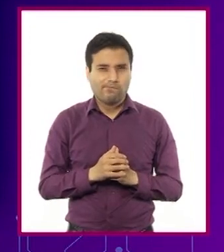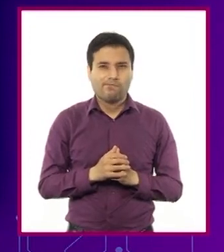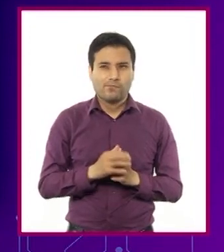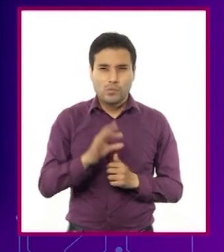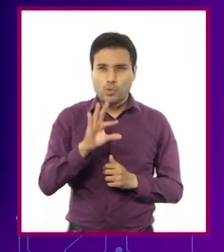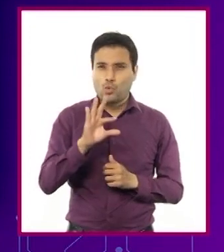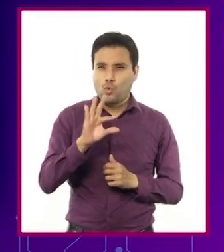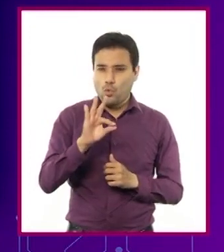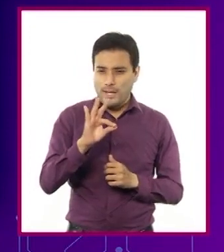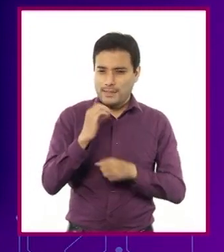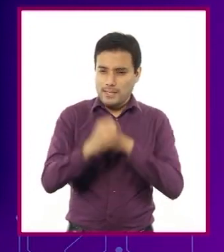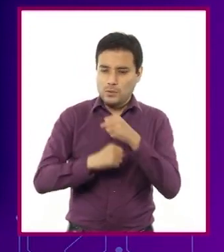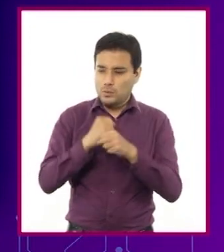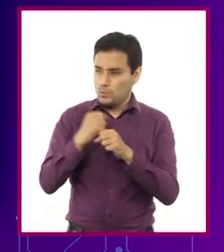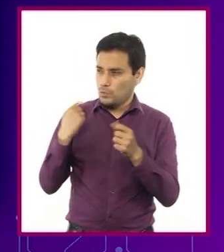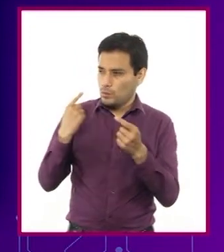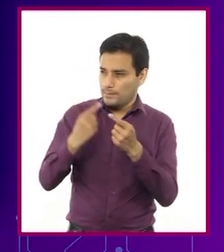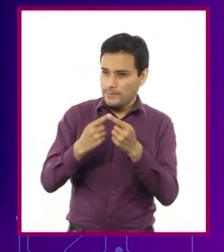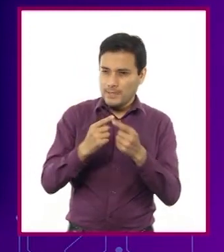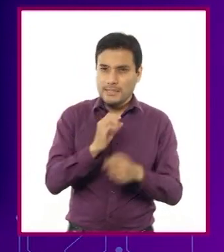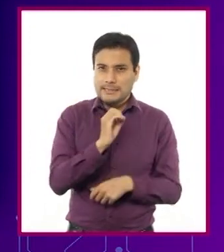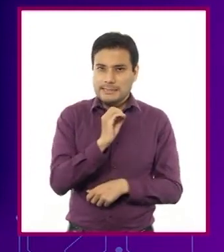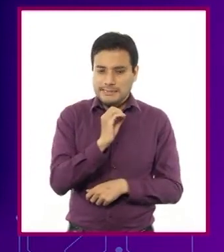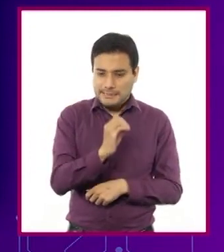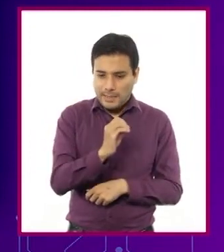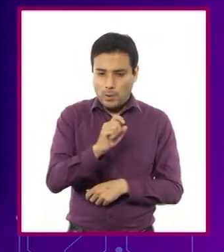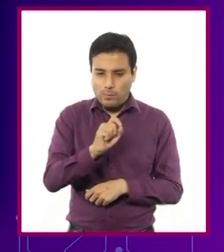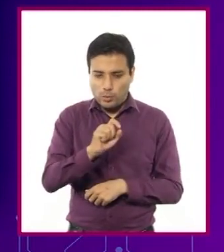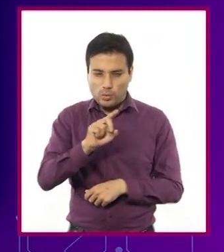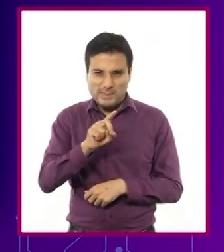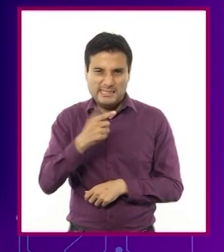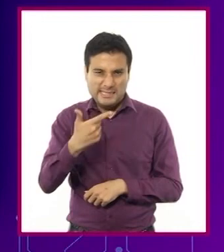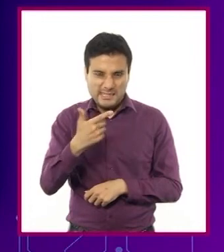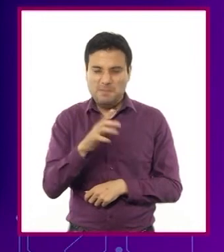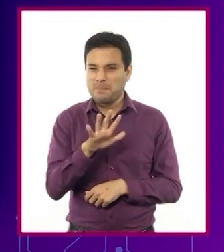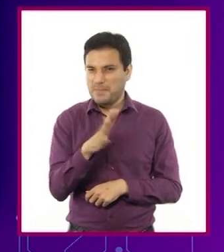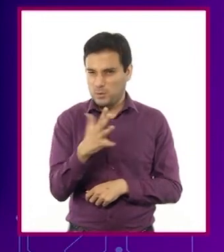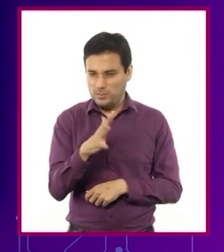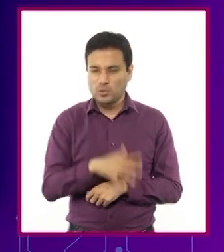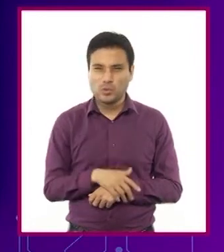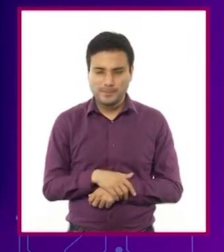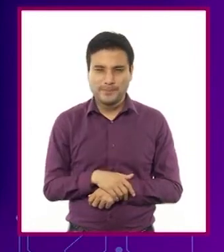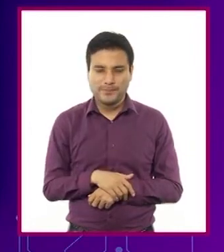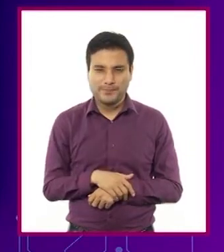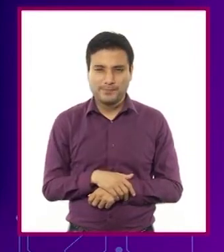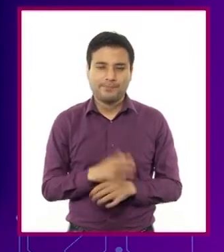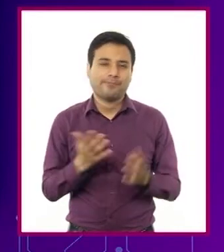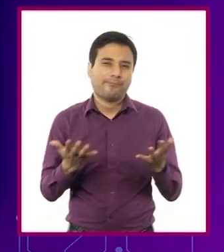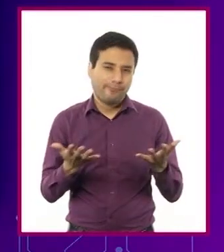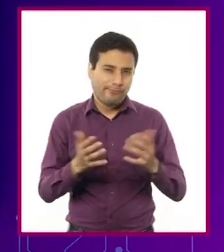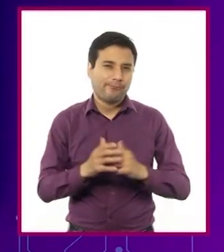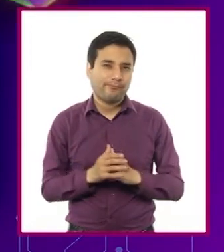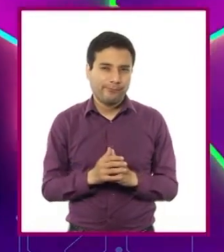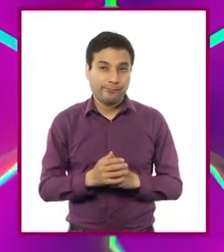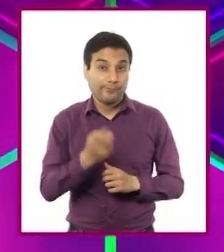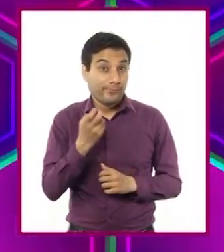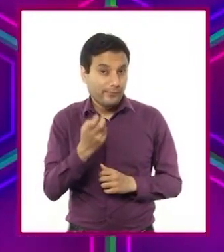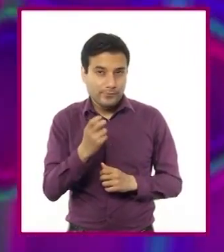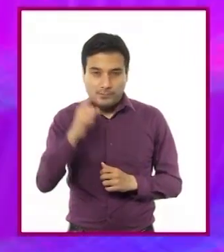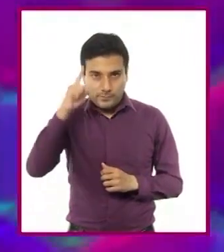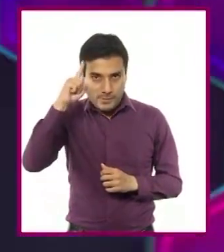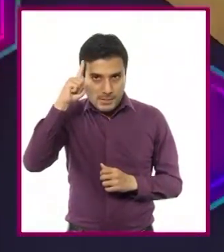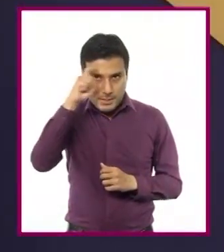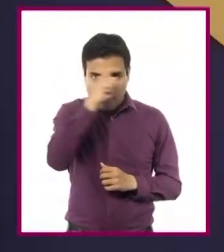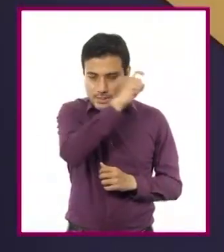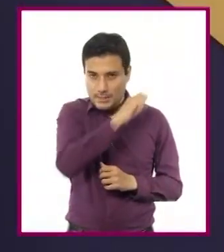años es de 0.37 centésimas de segundo. Se da por sentado que es una prueba muy complicada y